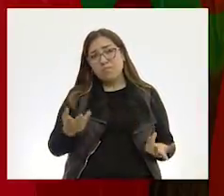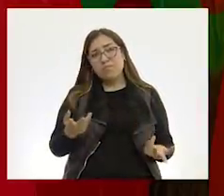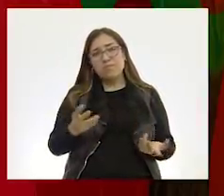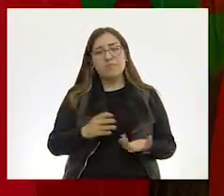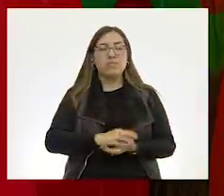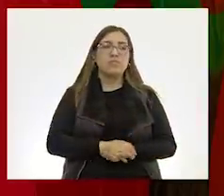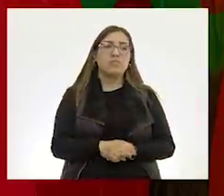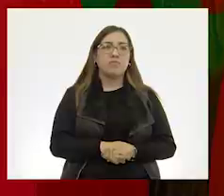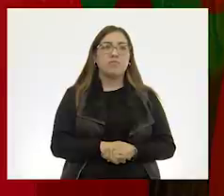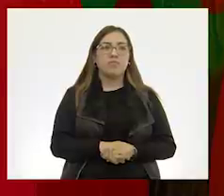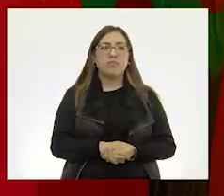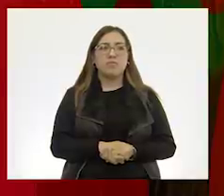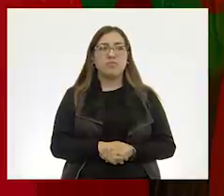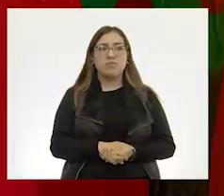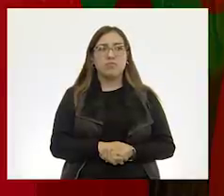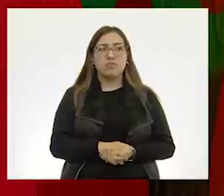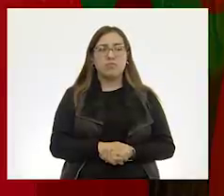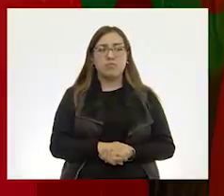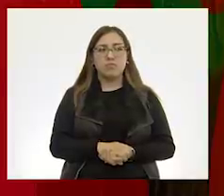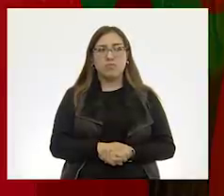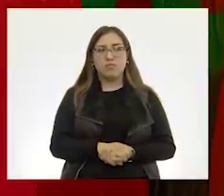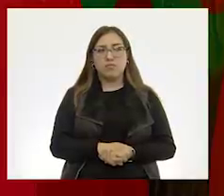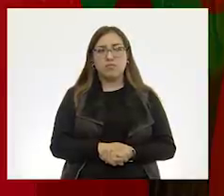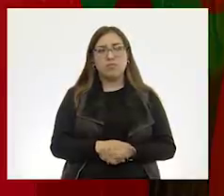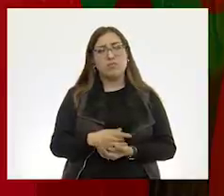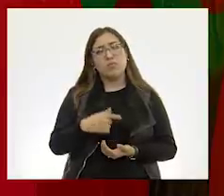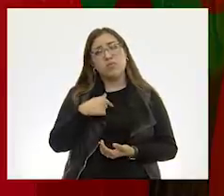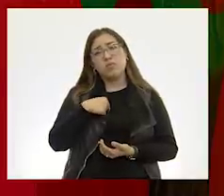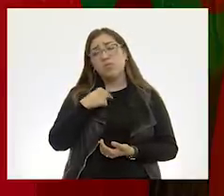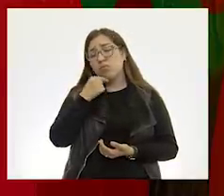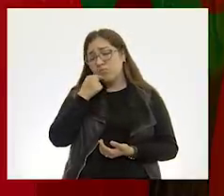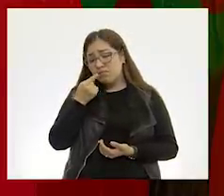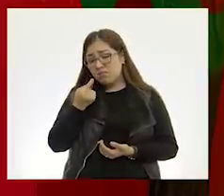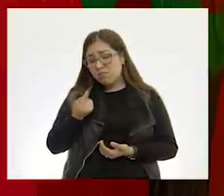¡ay! Estoy muy chiquito.